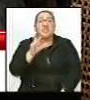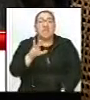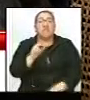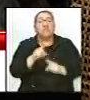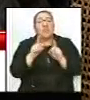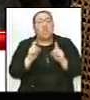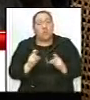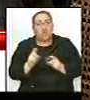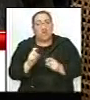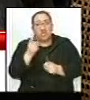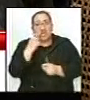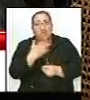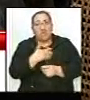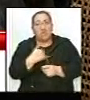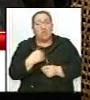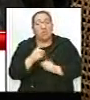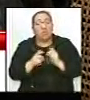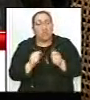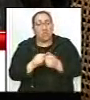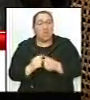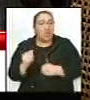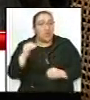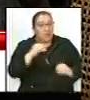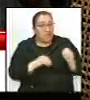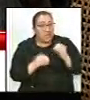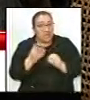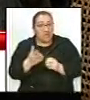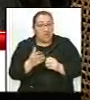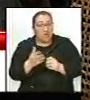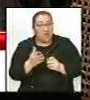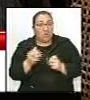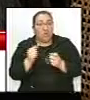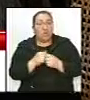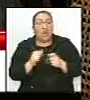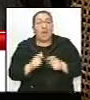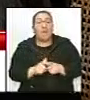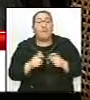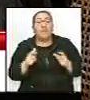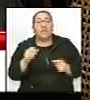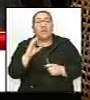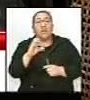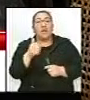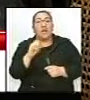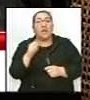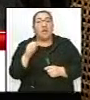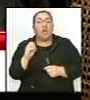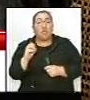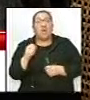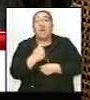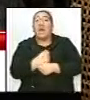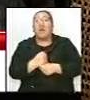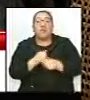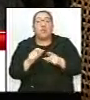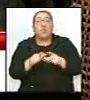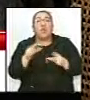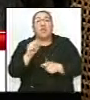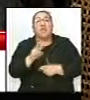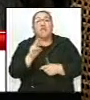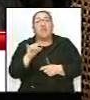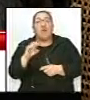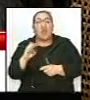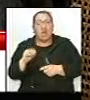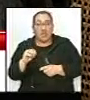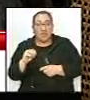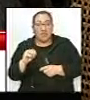señor presidente. La implementación de la planta de cacao, café en la zona del Brae, la